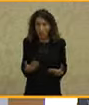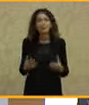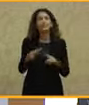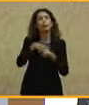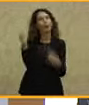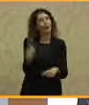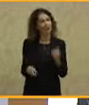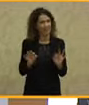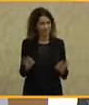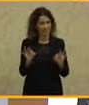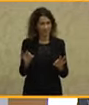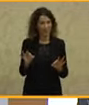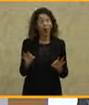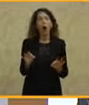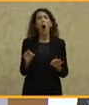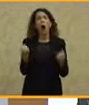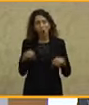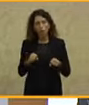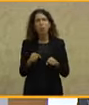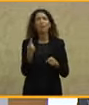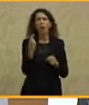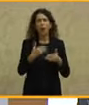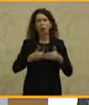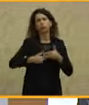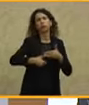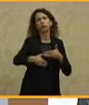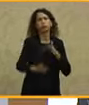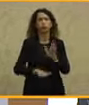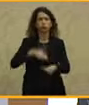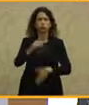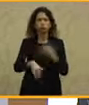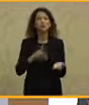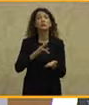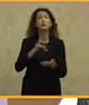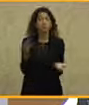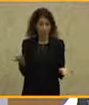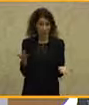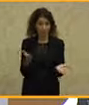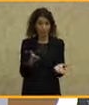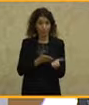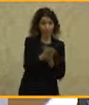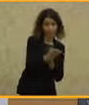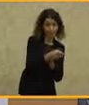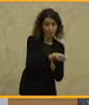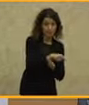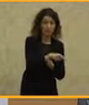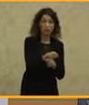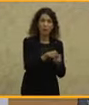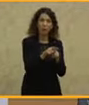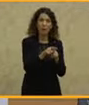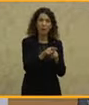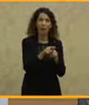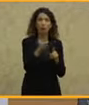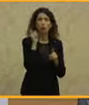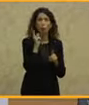situación es distinta. Pero aún queda un largo camino por recorrer para que, por un lado, sean algo más que un